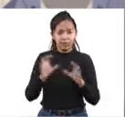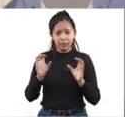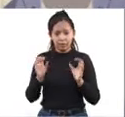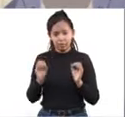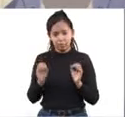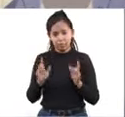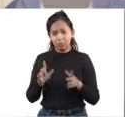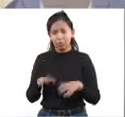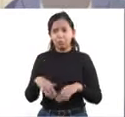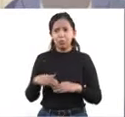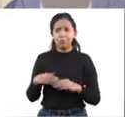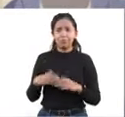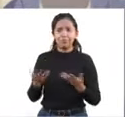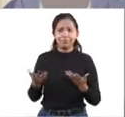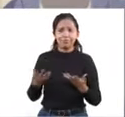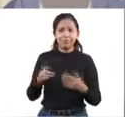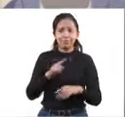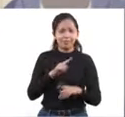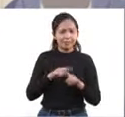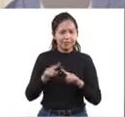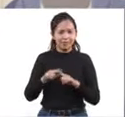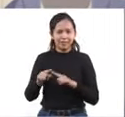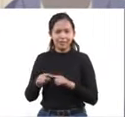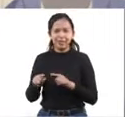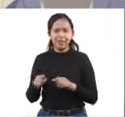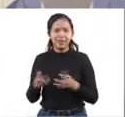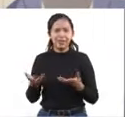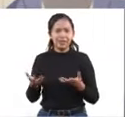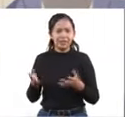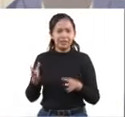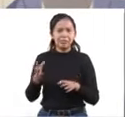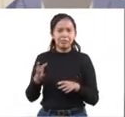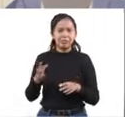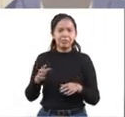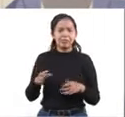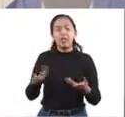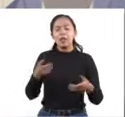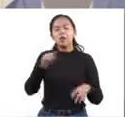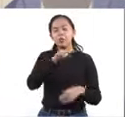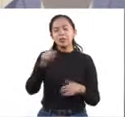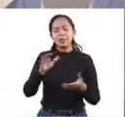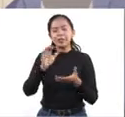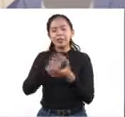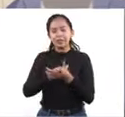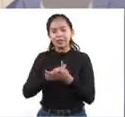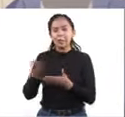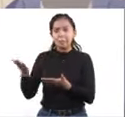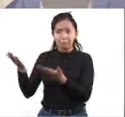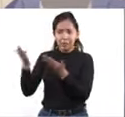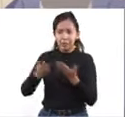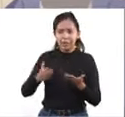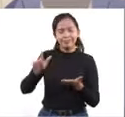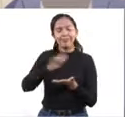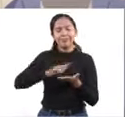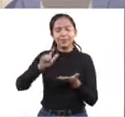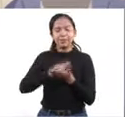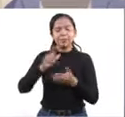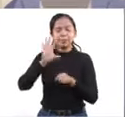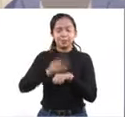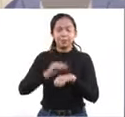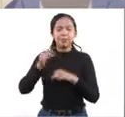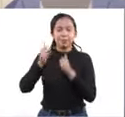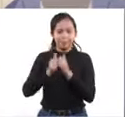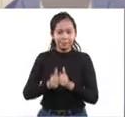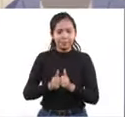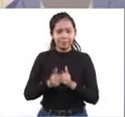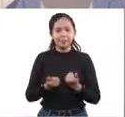de 6 meses reciben su residencia permanente. Para ellos es la emoción, la alegría,